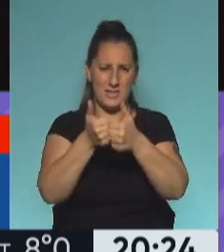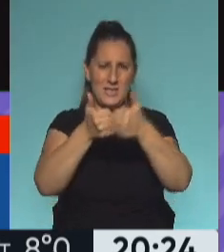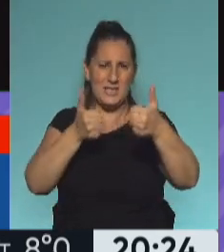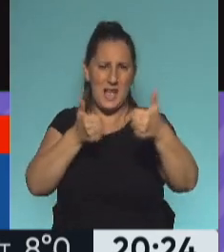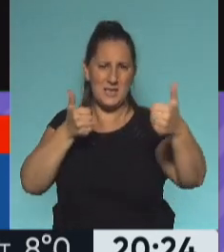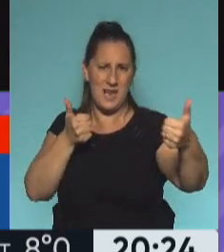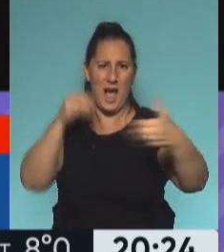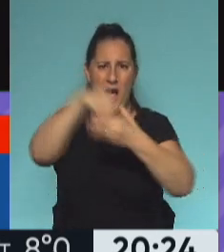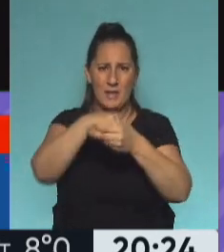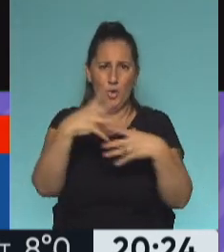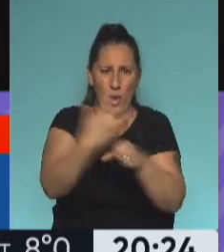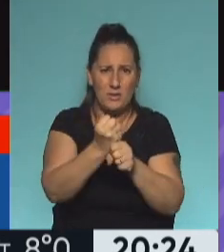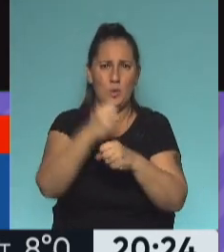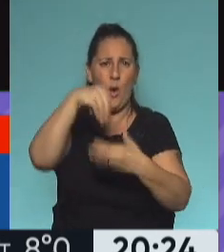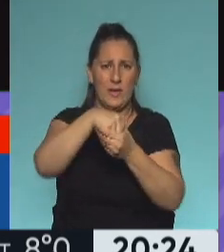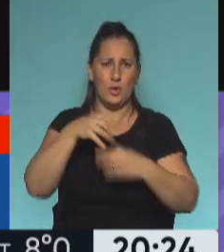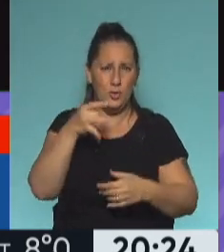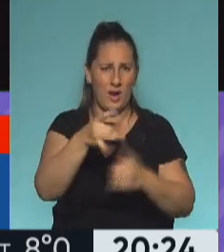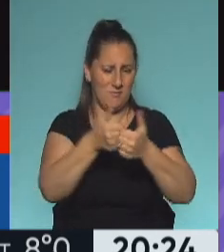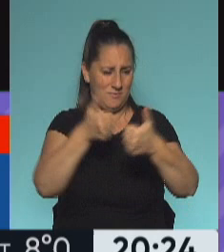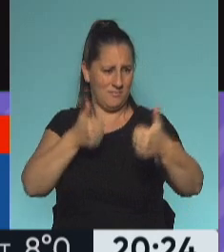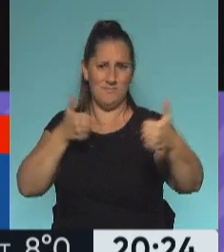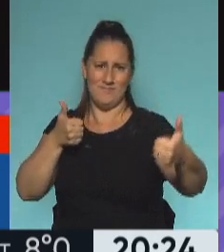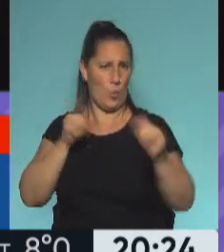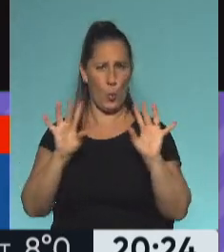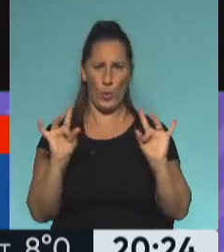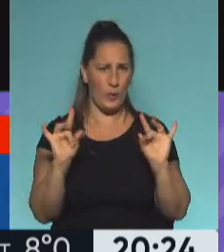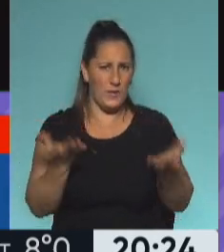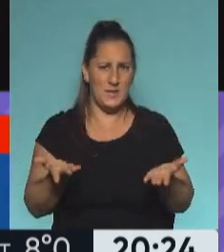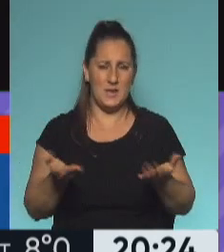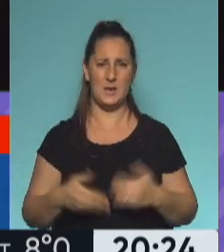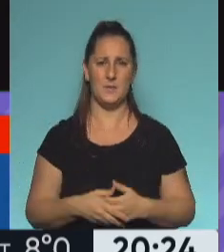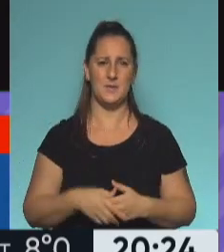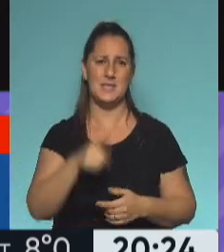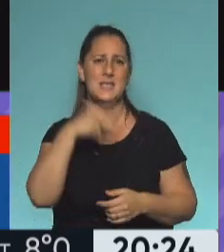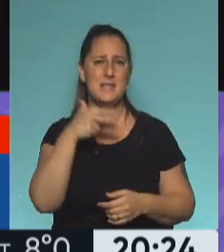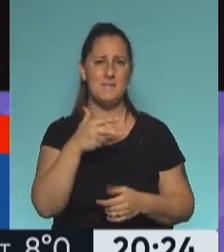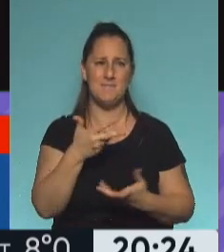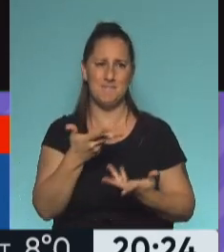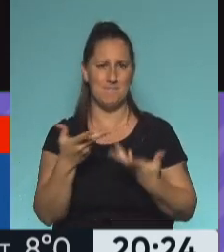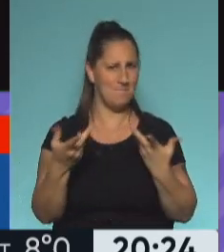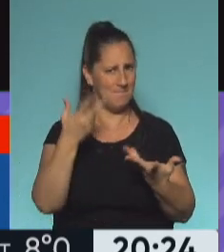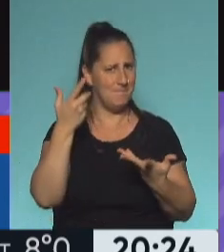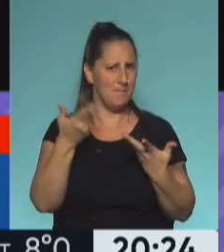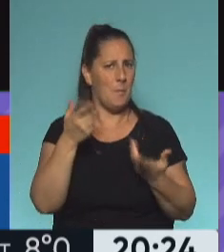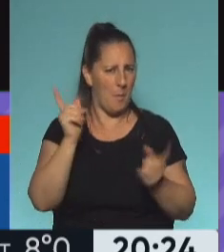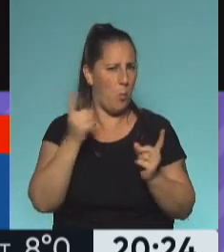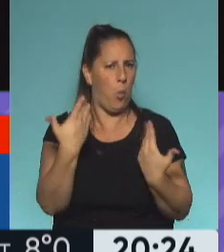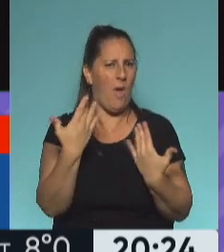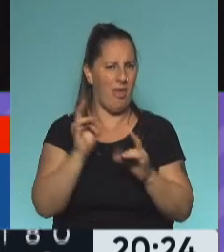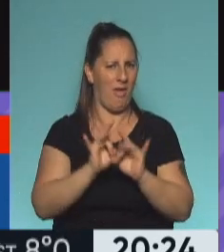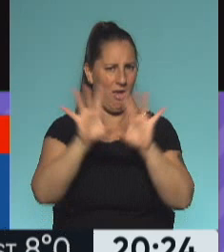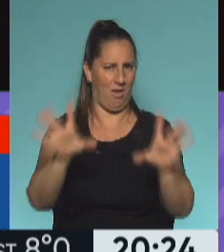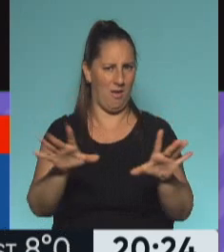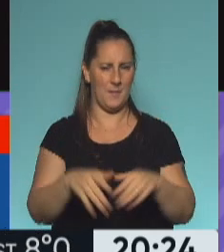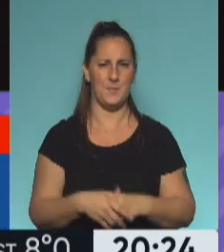distancia de 20 centímetros entre una persona y otra sin el riesgo de contagiarse. A ver, nos